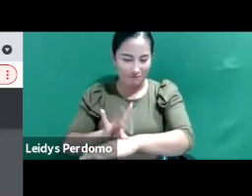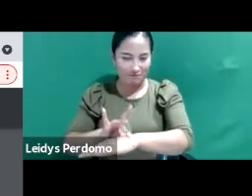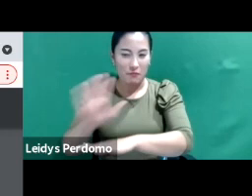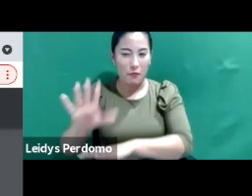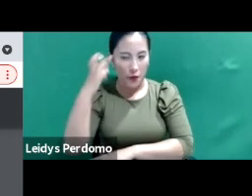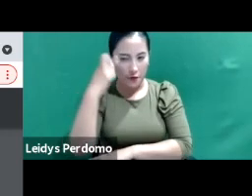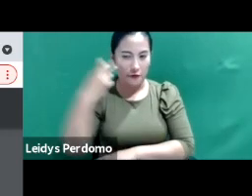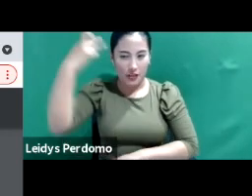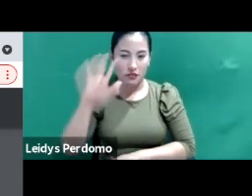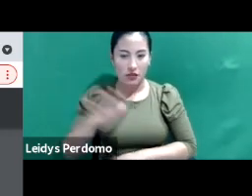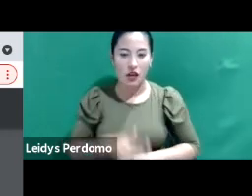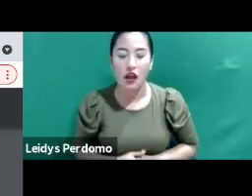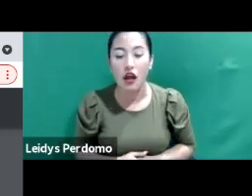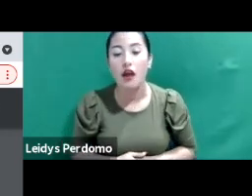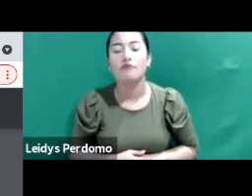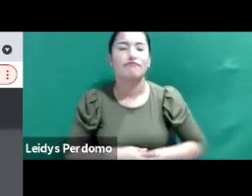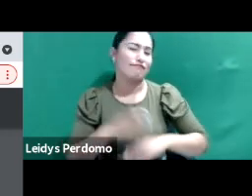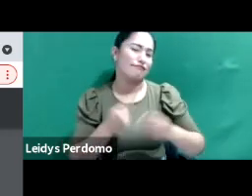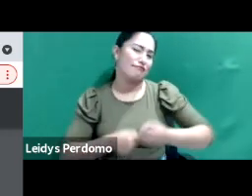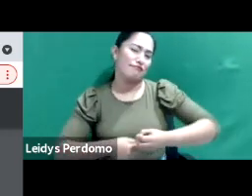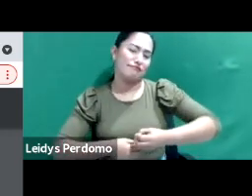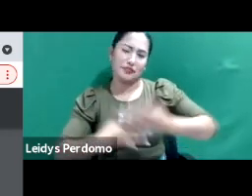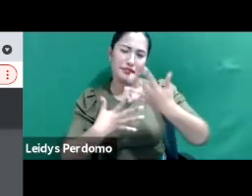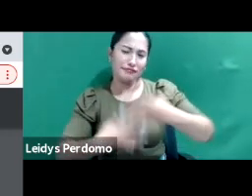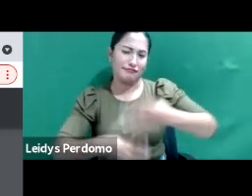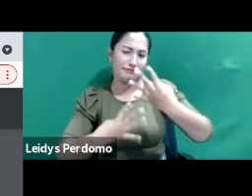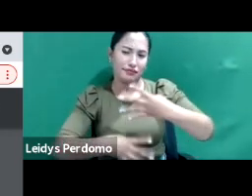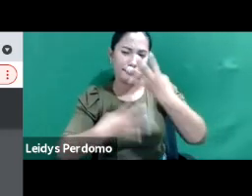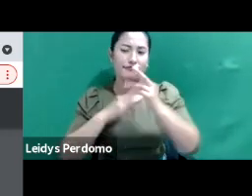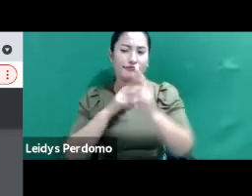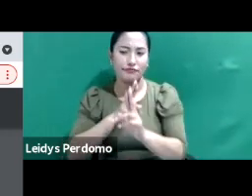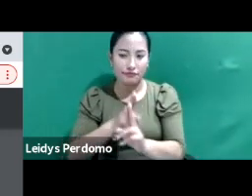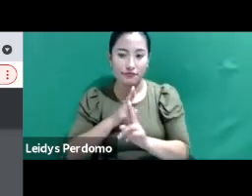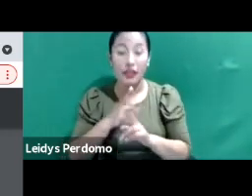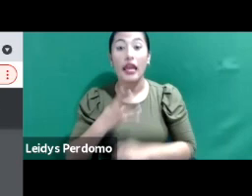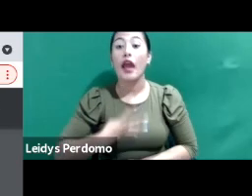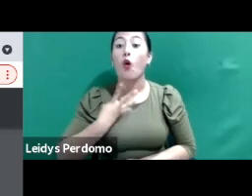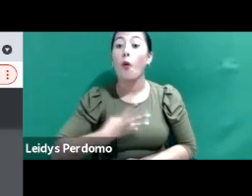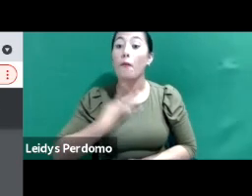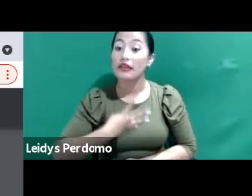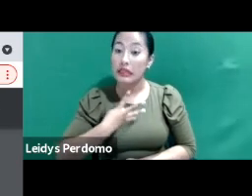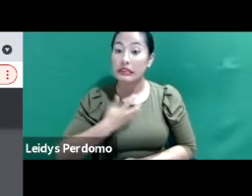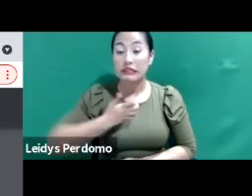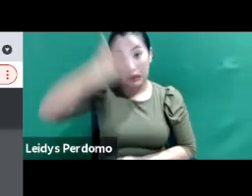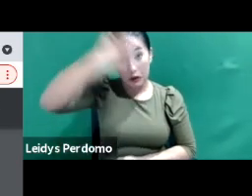allí, intervención de acuerdo a la familia. Bueno, digamos que evaluación de las competencias, importante, que no lo habían mencionado.